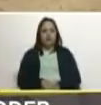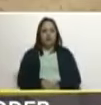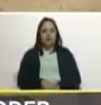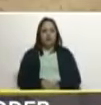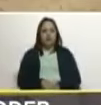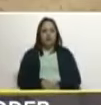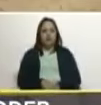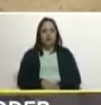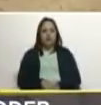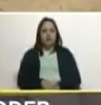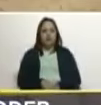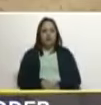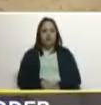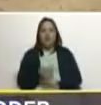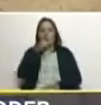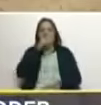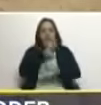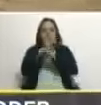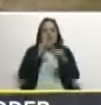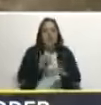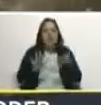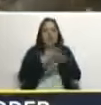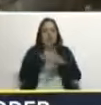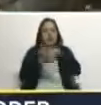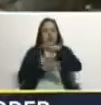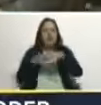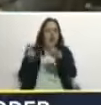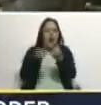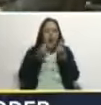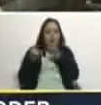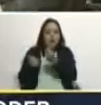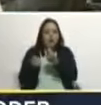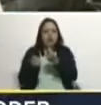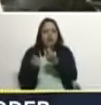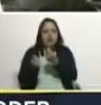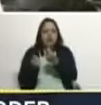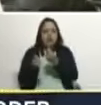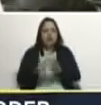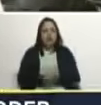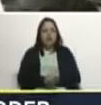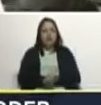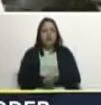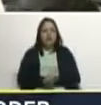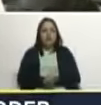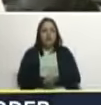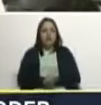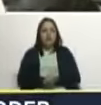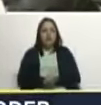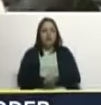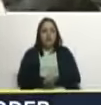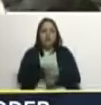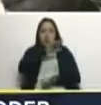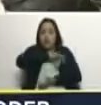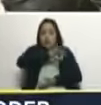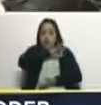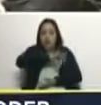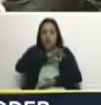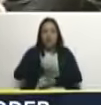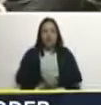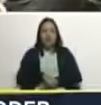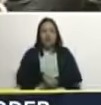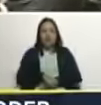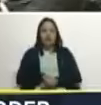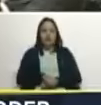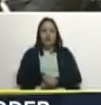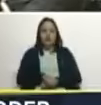No contentos con el daño económico, financiero, comercial, presupuestario, social,